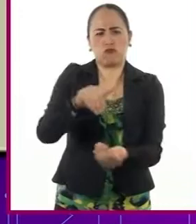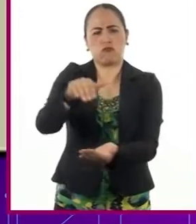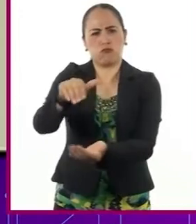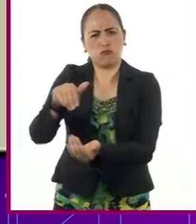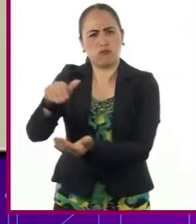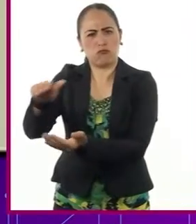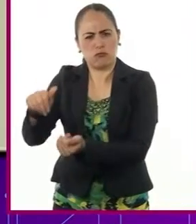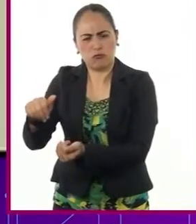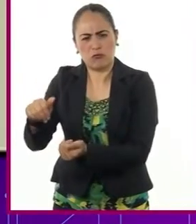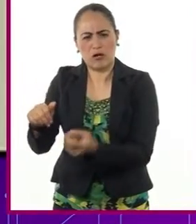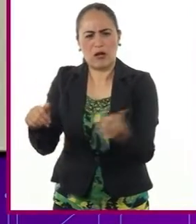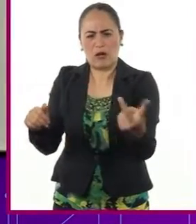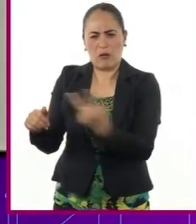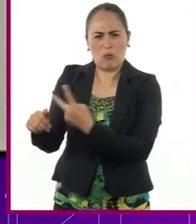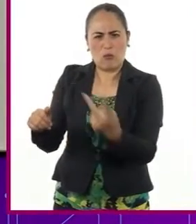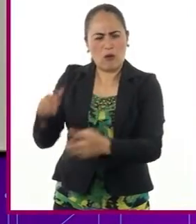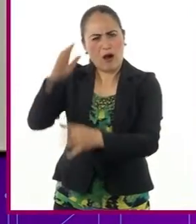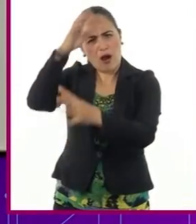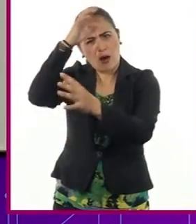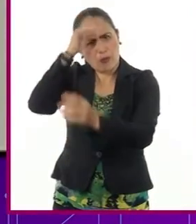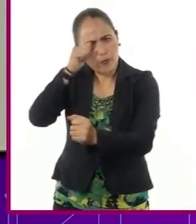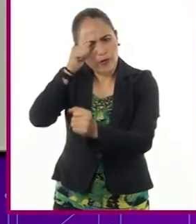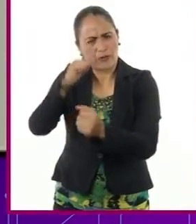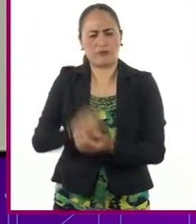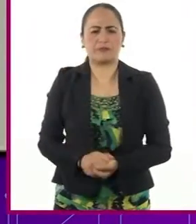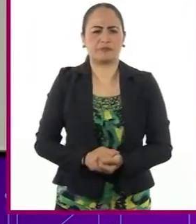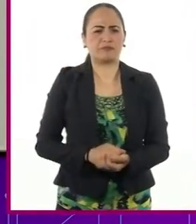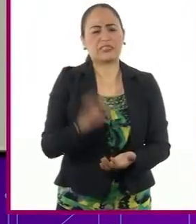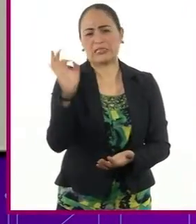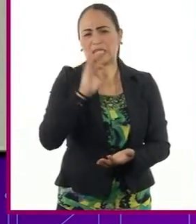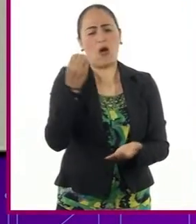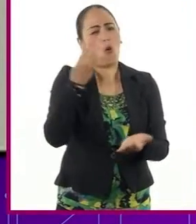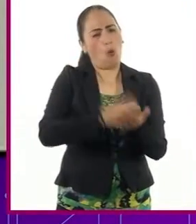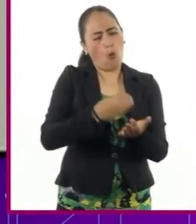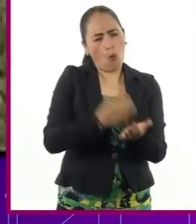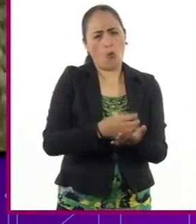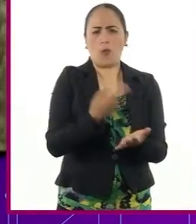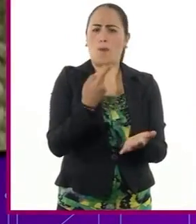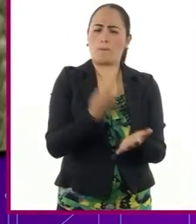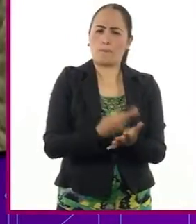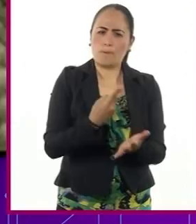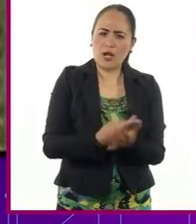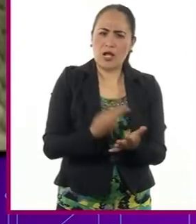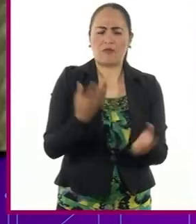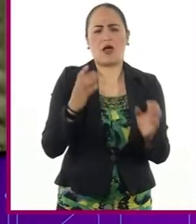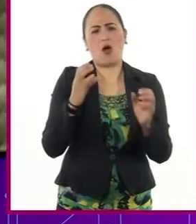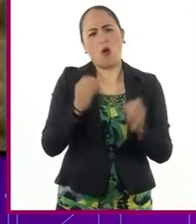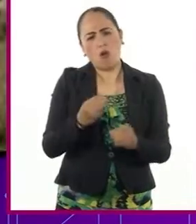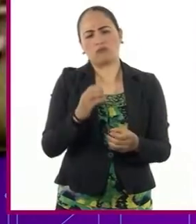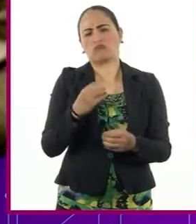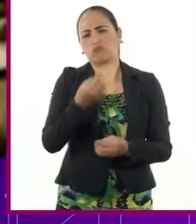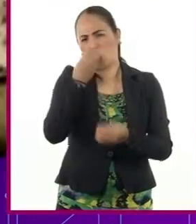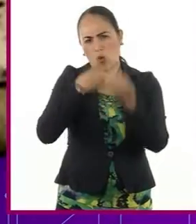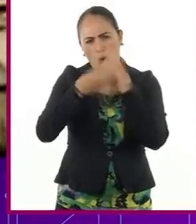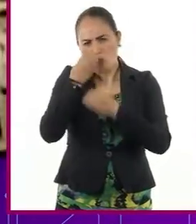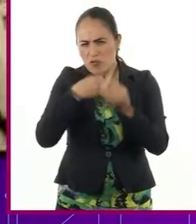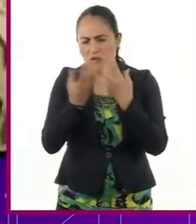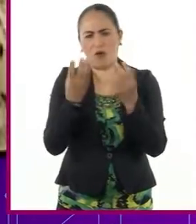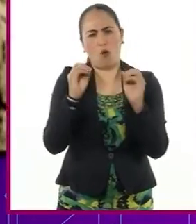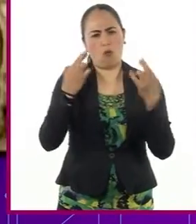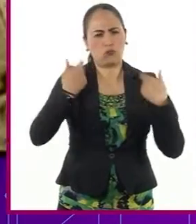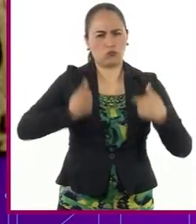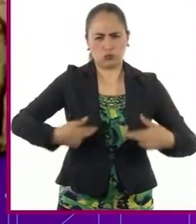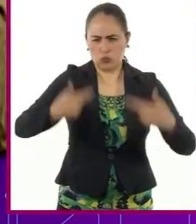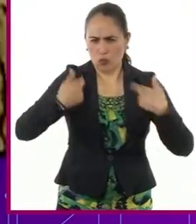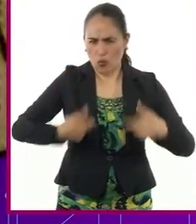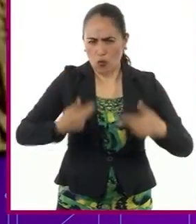estos señoríos. Tributo en oro, en plata, tributo en productos agrícolas, en ropa,